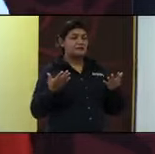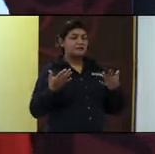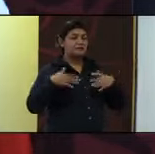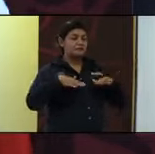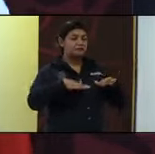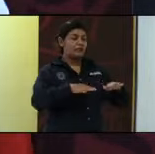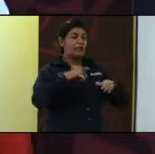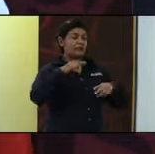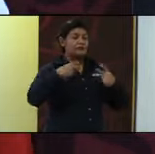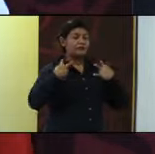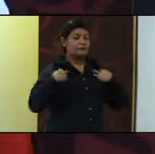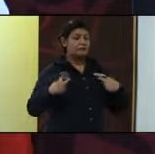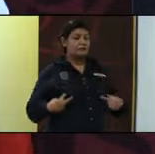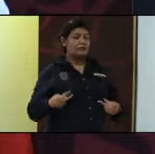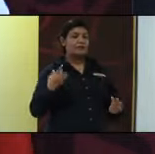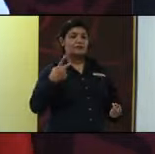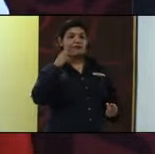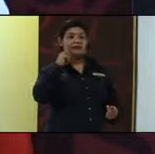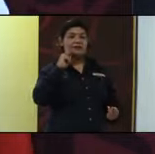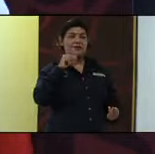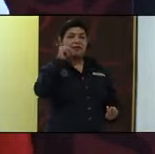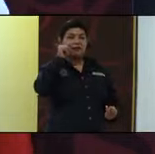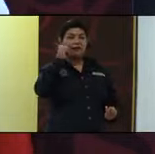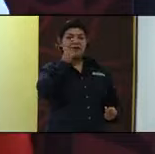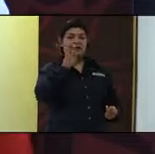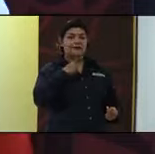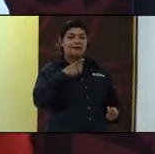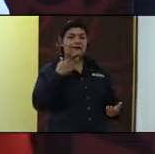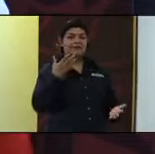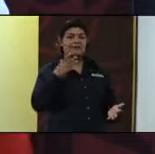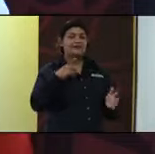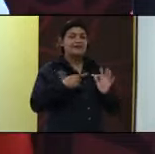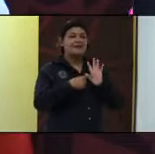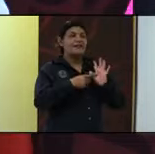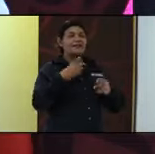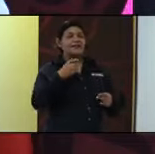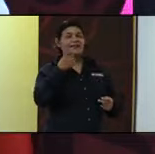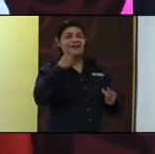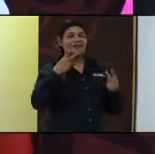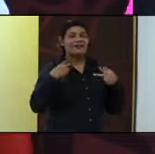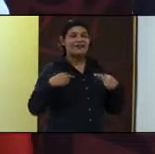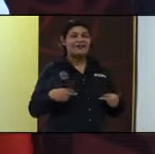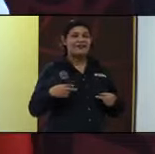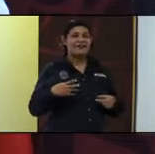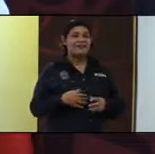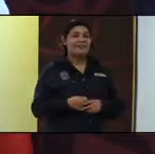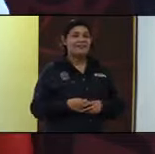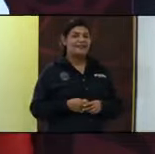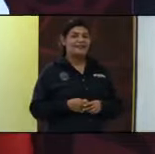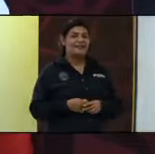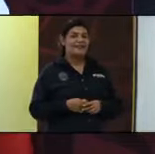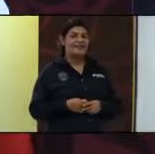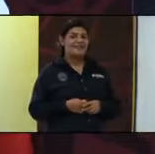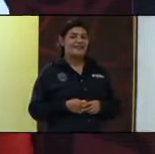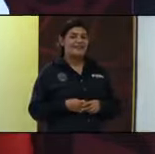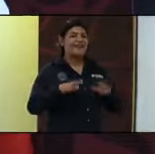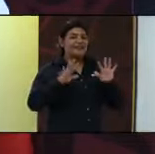estos vestuarios y que precisamente ayer me decían, no salió nada de los vestuarios. Le digo